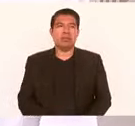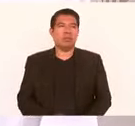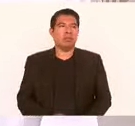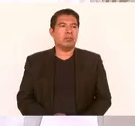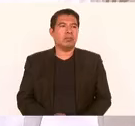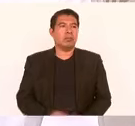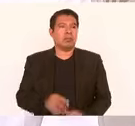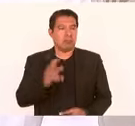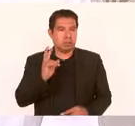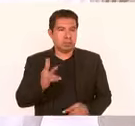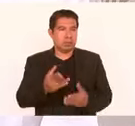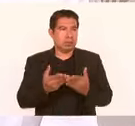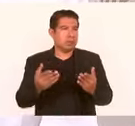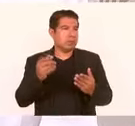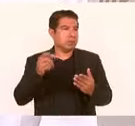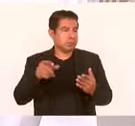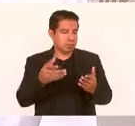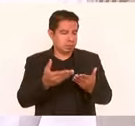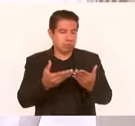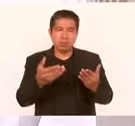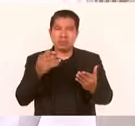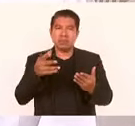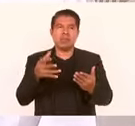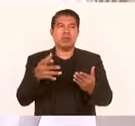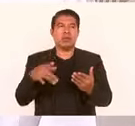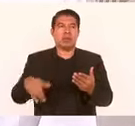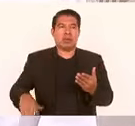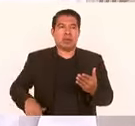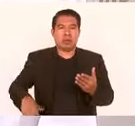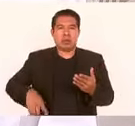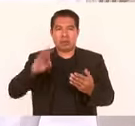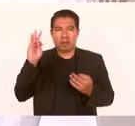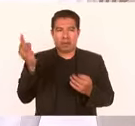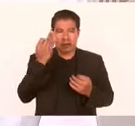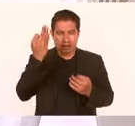Asimismo, en la mayoría de los programas del Gobierno federal,